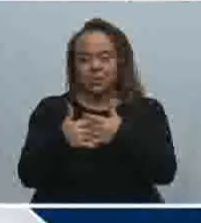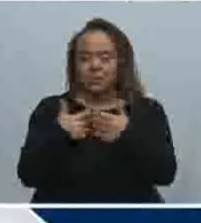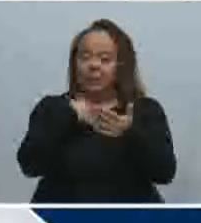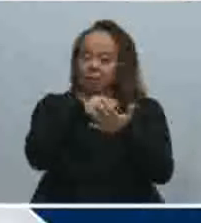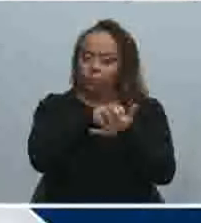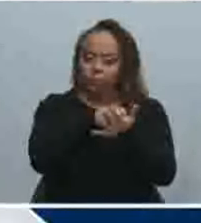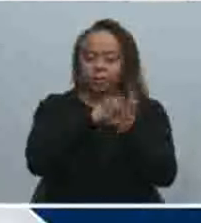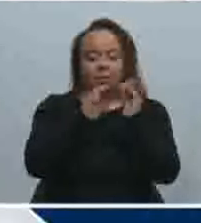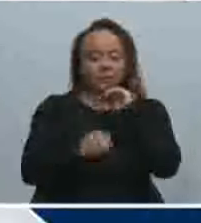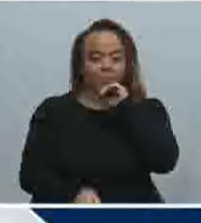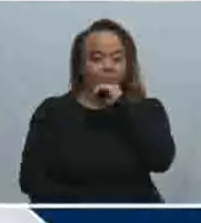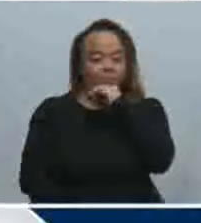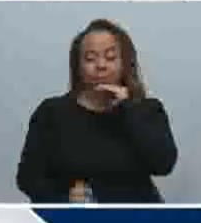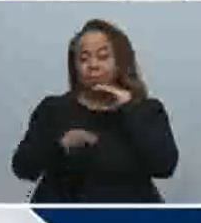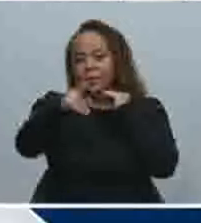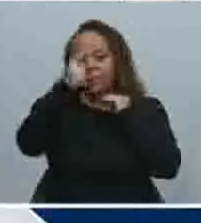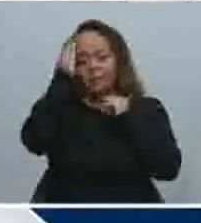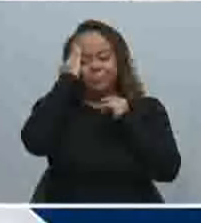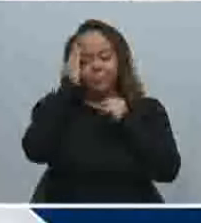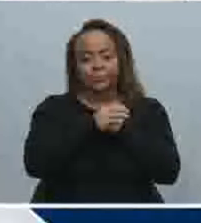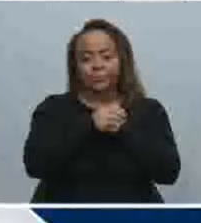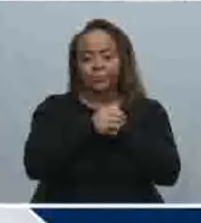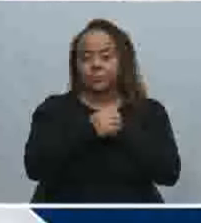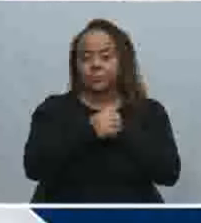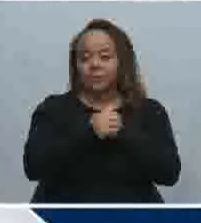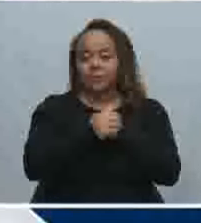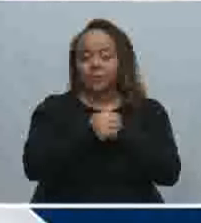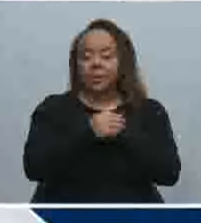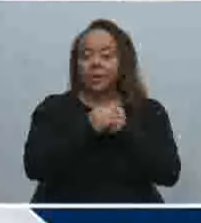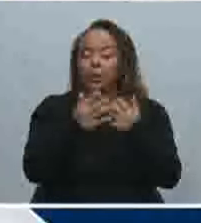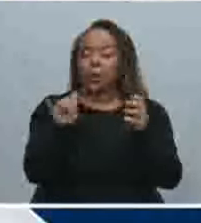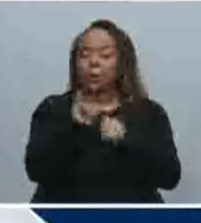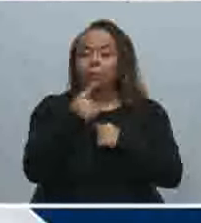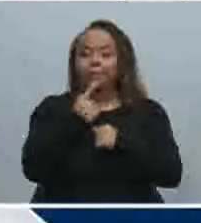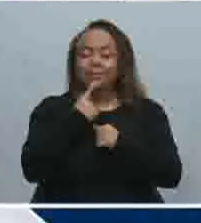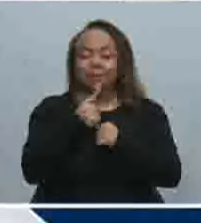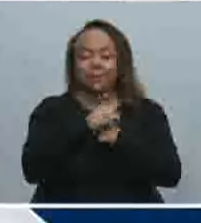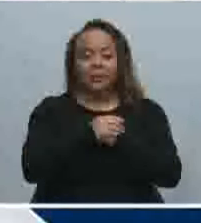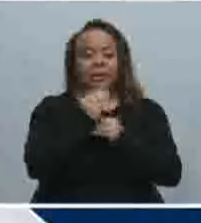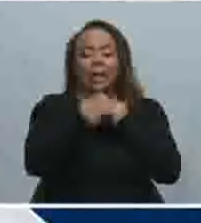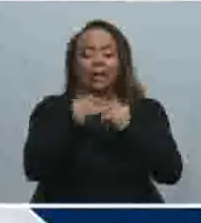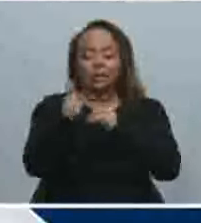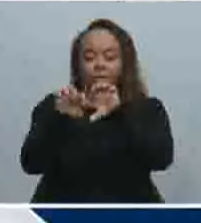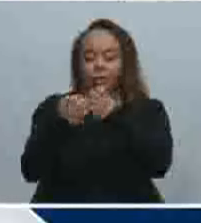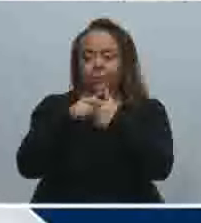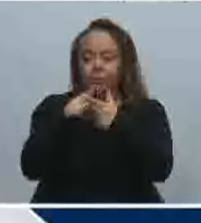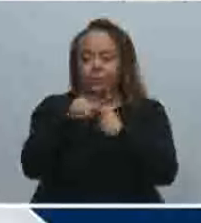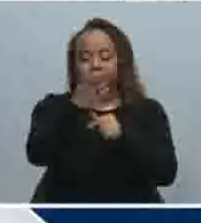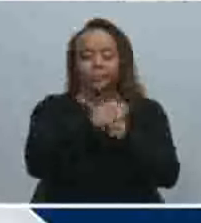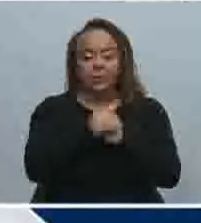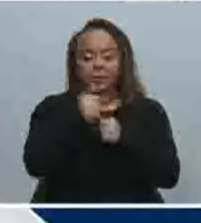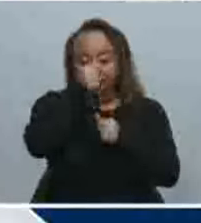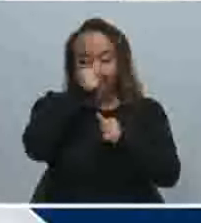también empie pero sabes que creo Cristian que entra a terar especular Con qué hace el rival Entonces a qué voy con esto Grecia